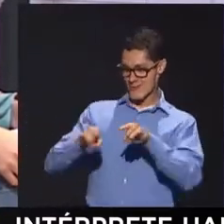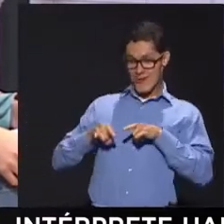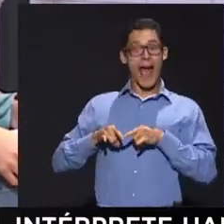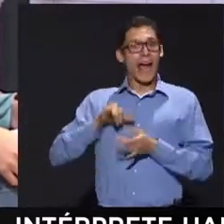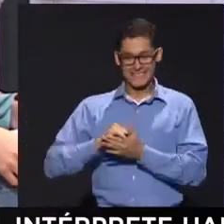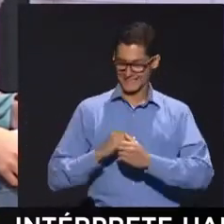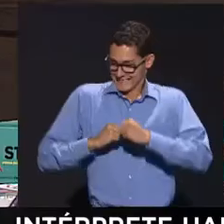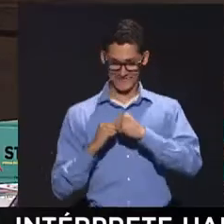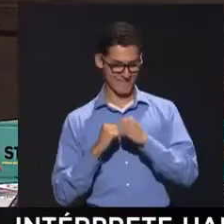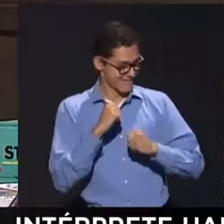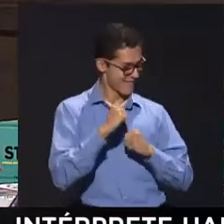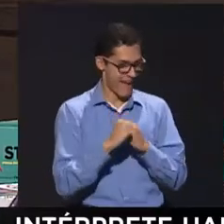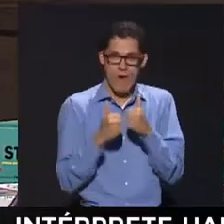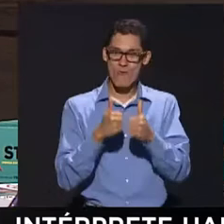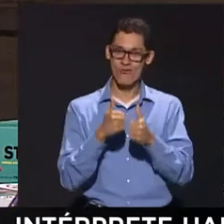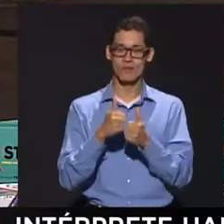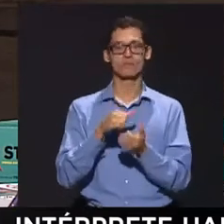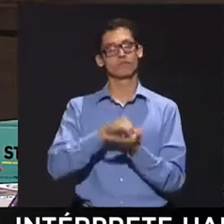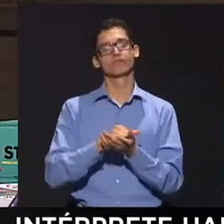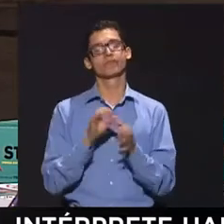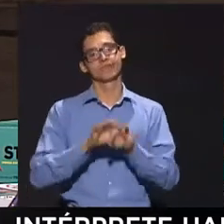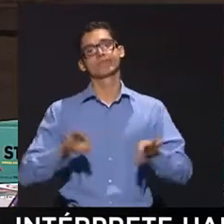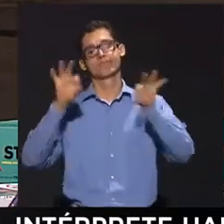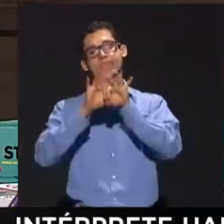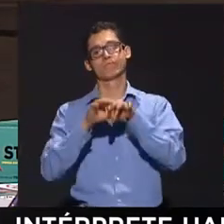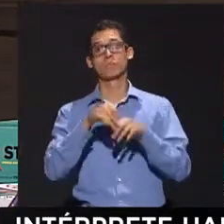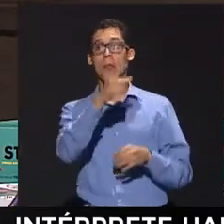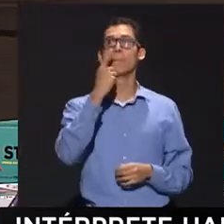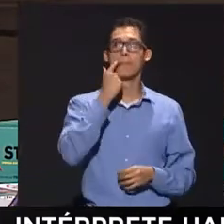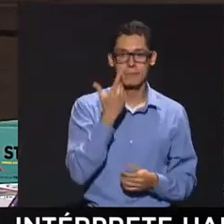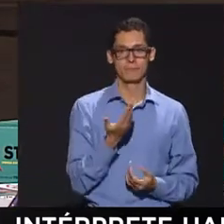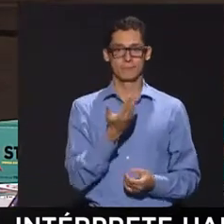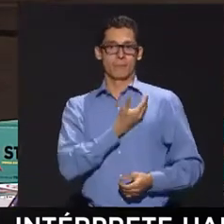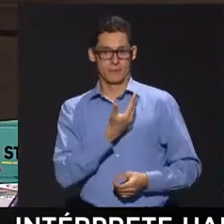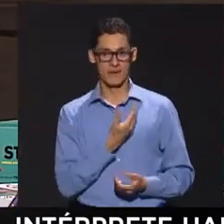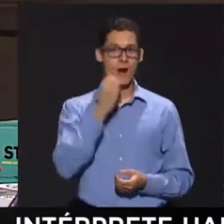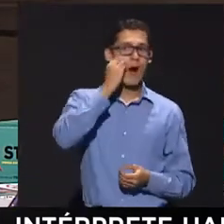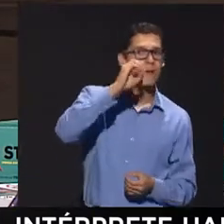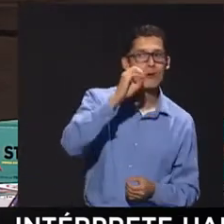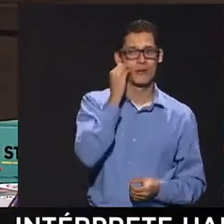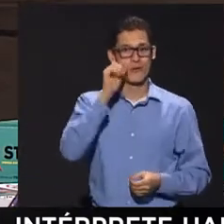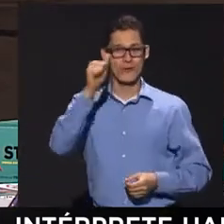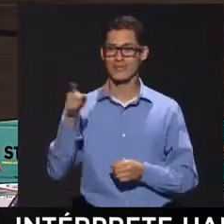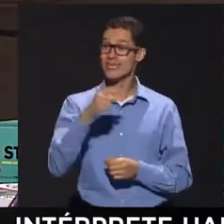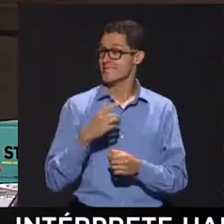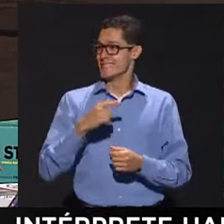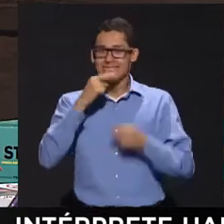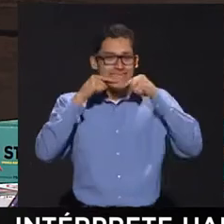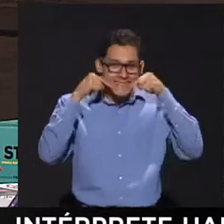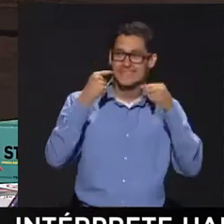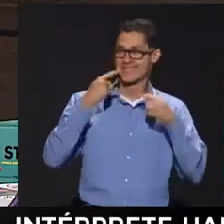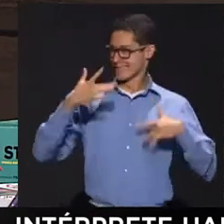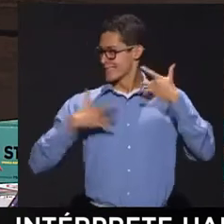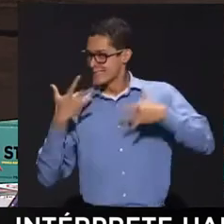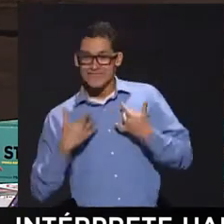y abuelos y todos los adultos significativos tienen buena vibra. Eso se va contagiando a los niños, niñas y adolescentes y es muy